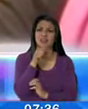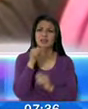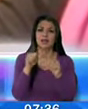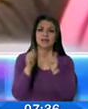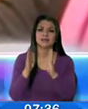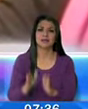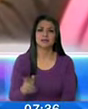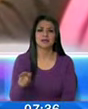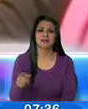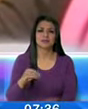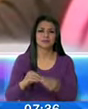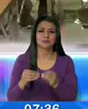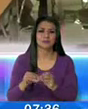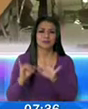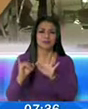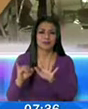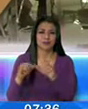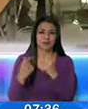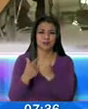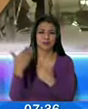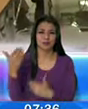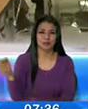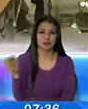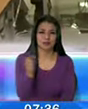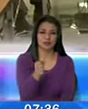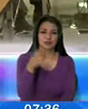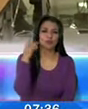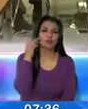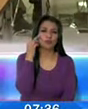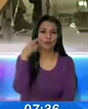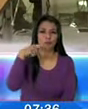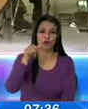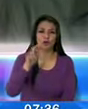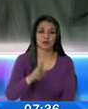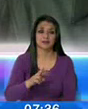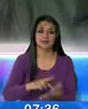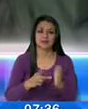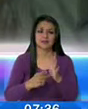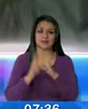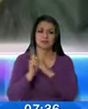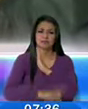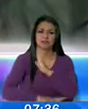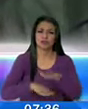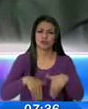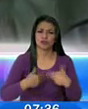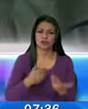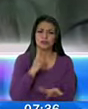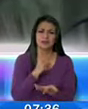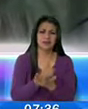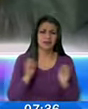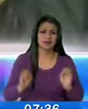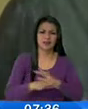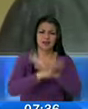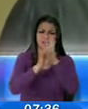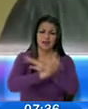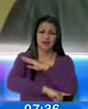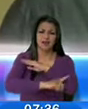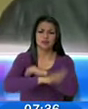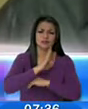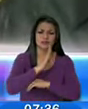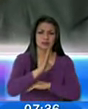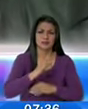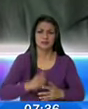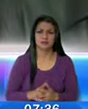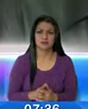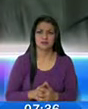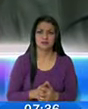social cristiana Poli Ugarte. Aseguran que este proyecto sería punitivo. El proyecto es punitivo, de hecho, y mejora